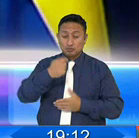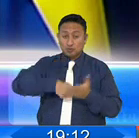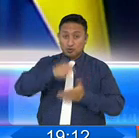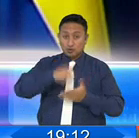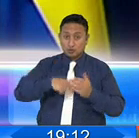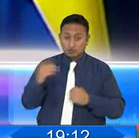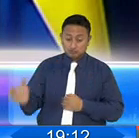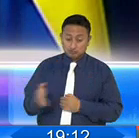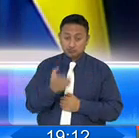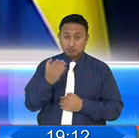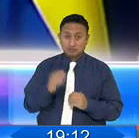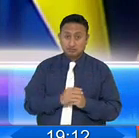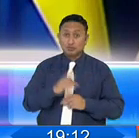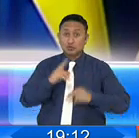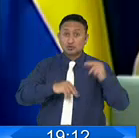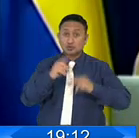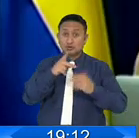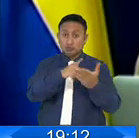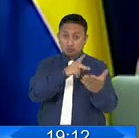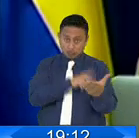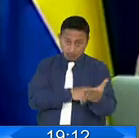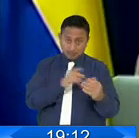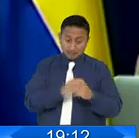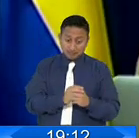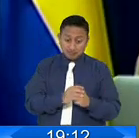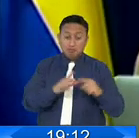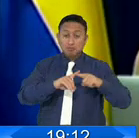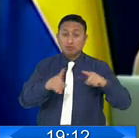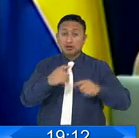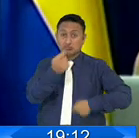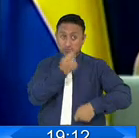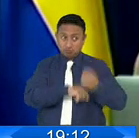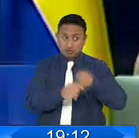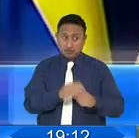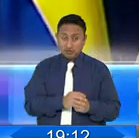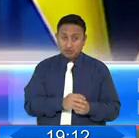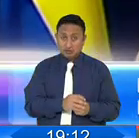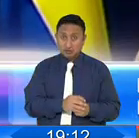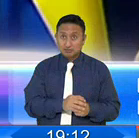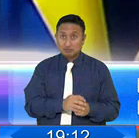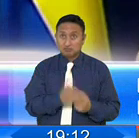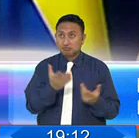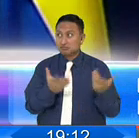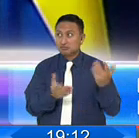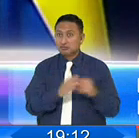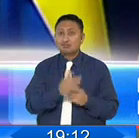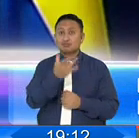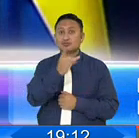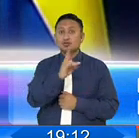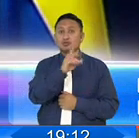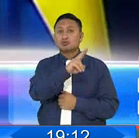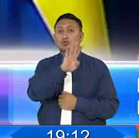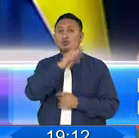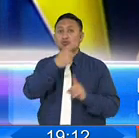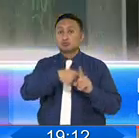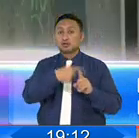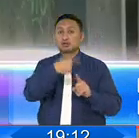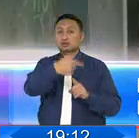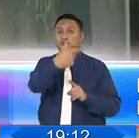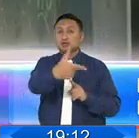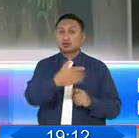obra mientras está construyendo un proyecto. Pero la venta de ese proyecto se cristaliza tal vez 18 o 24 meses